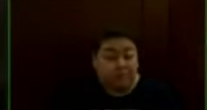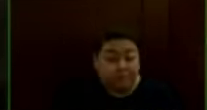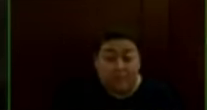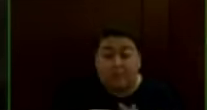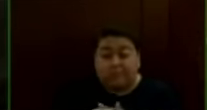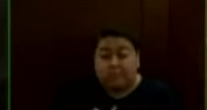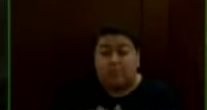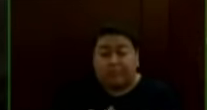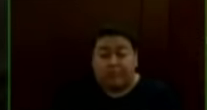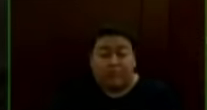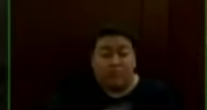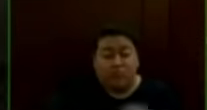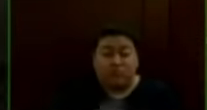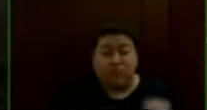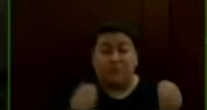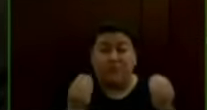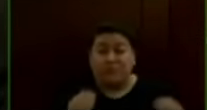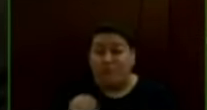también.